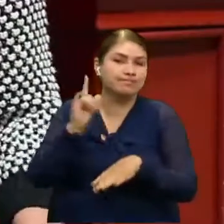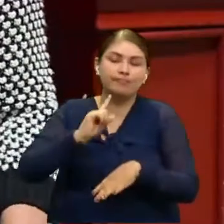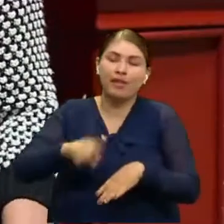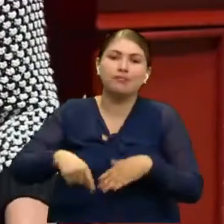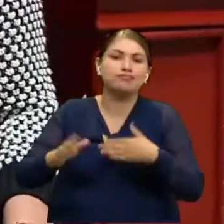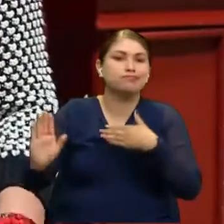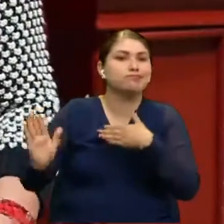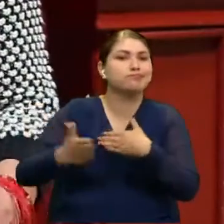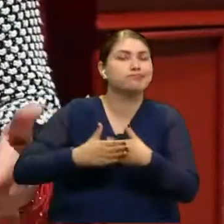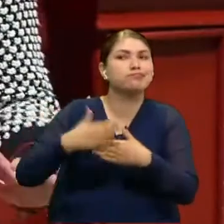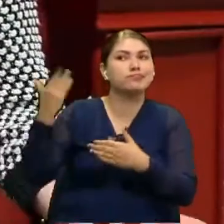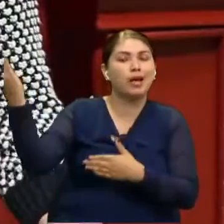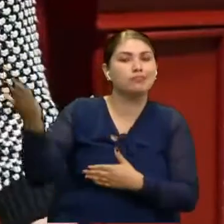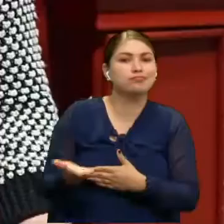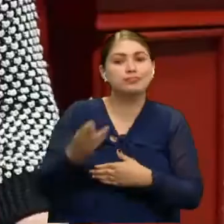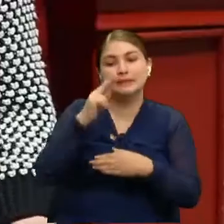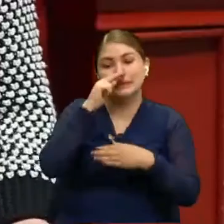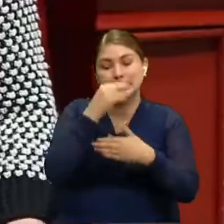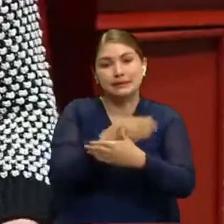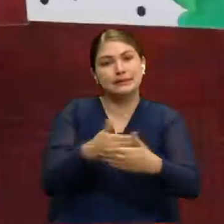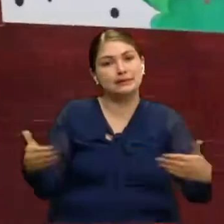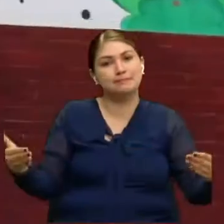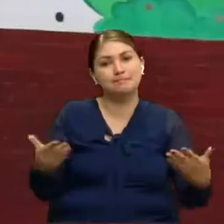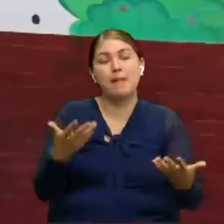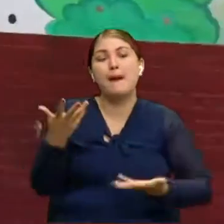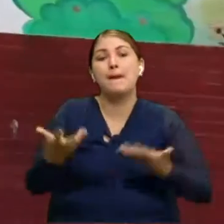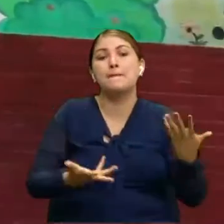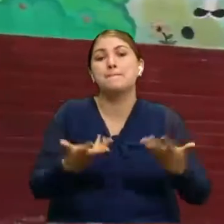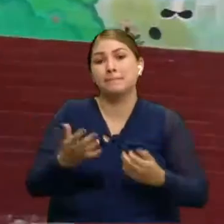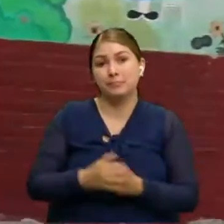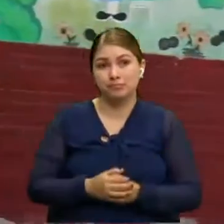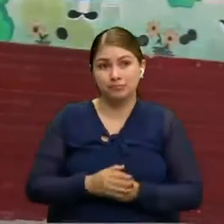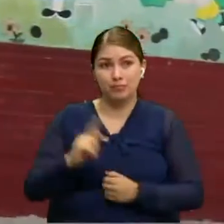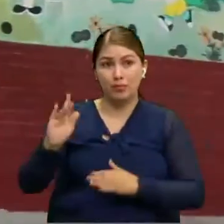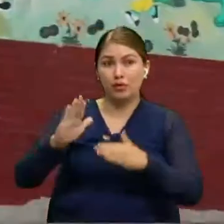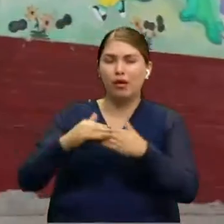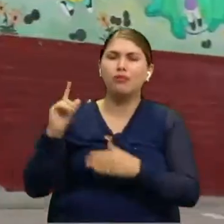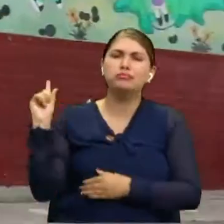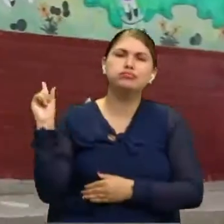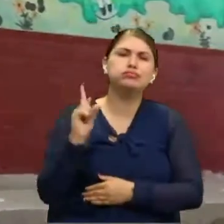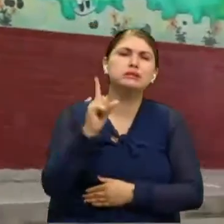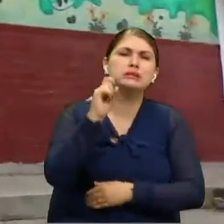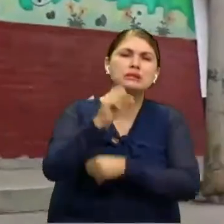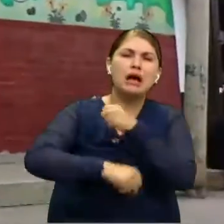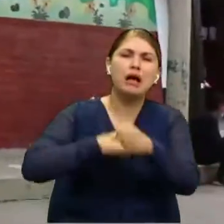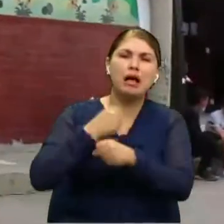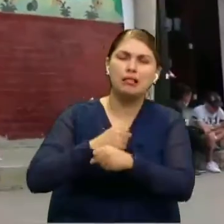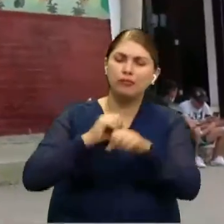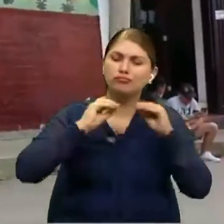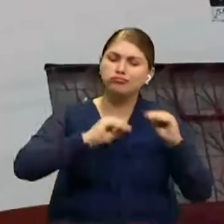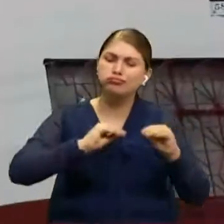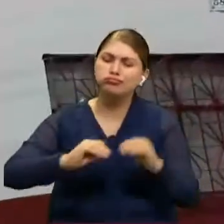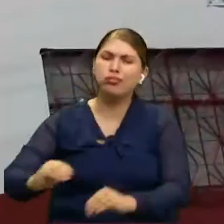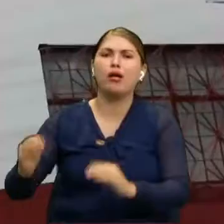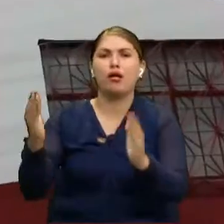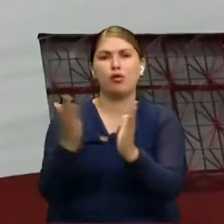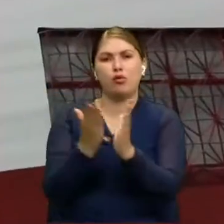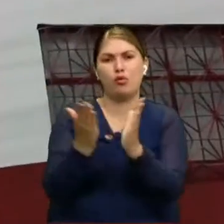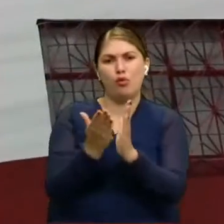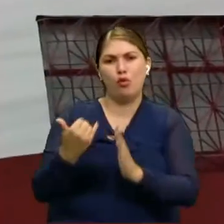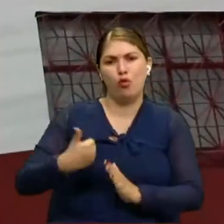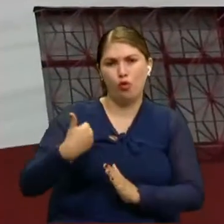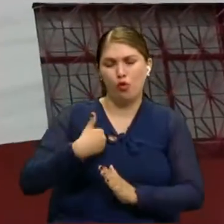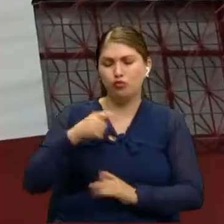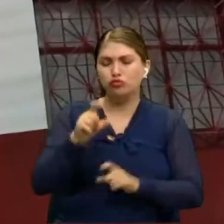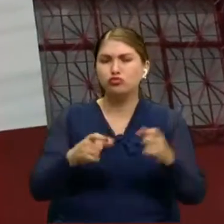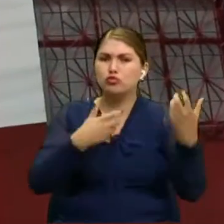previamente notificado y nuestros niños en el limbo el cierre de la institución con más de 60 años de trabajo educativo informador de las juventudes